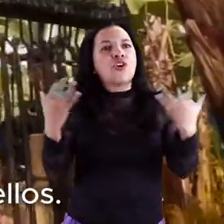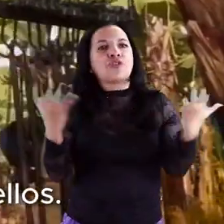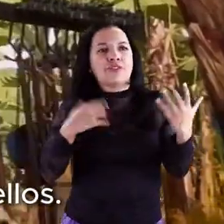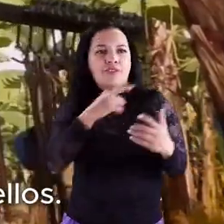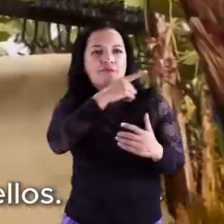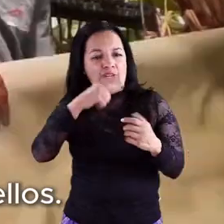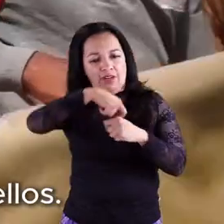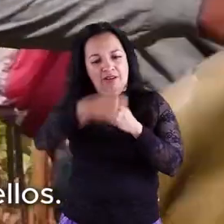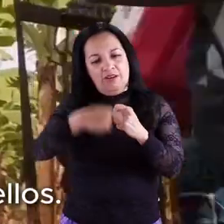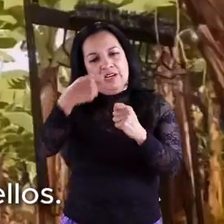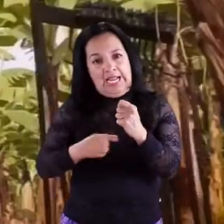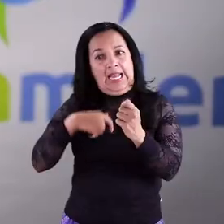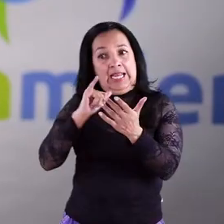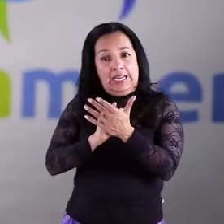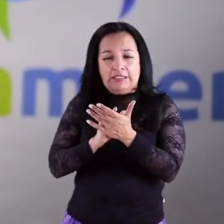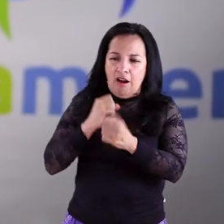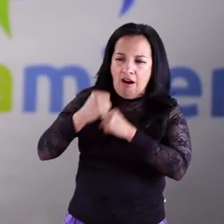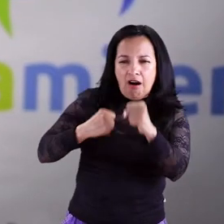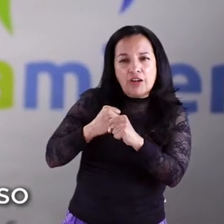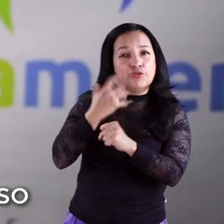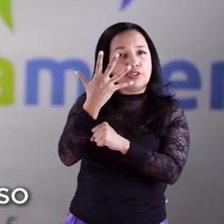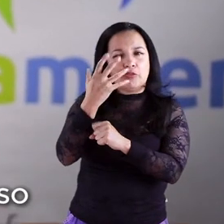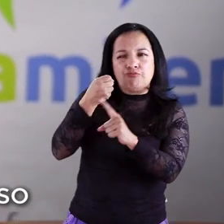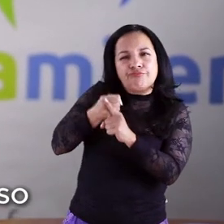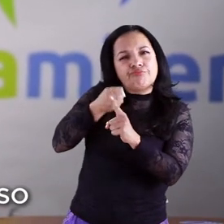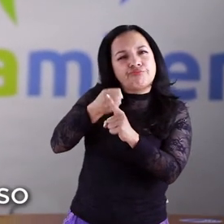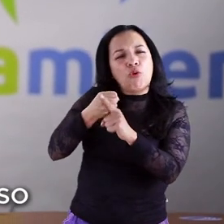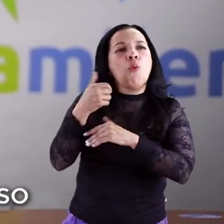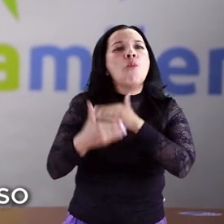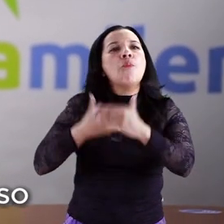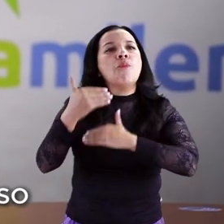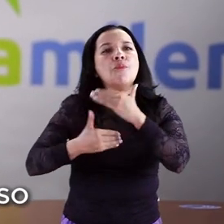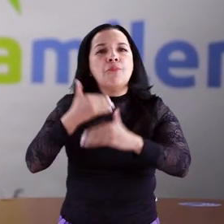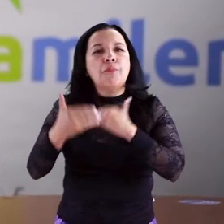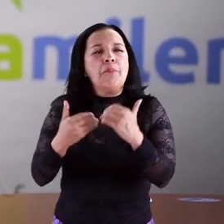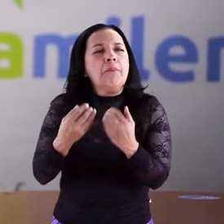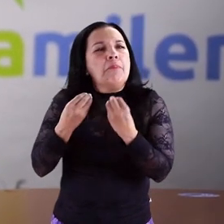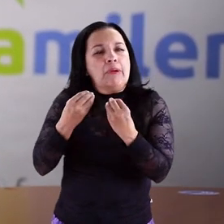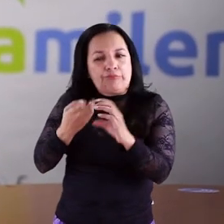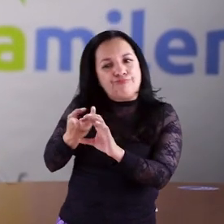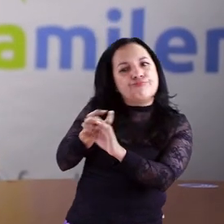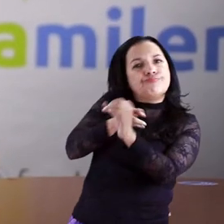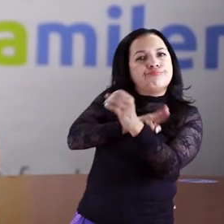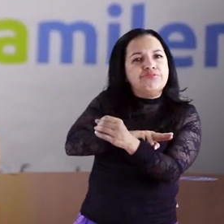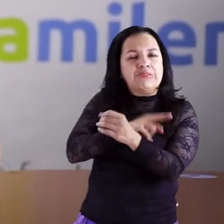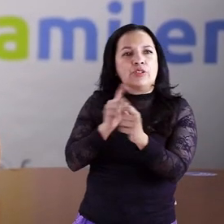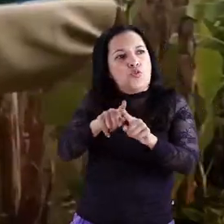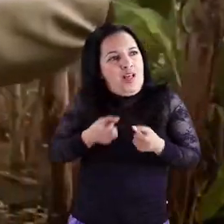que es lo que hemos venido realizando con ellos. Durante 5 años hemos venido trabajando todo este proceso para que ellos